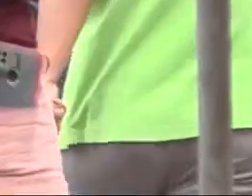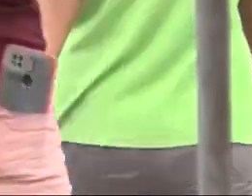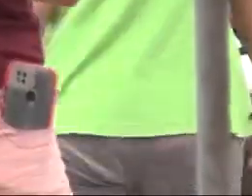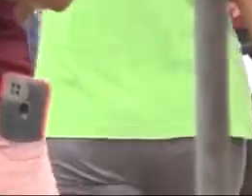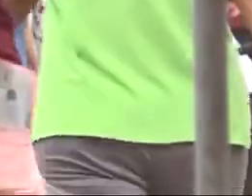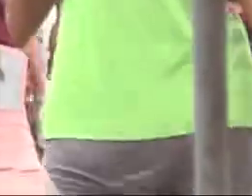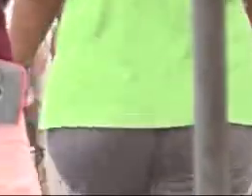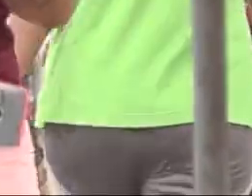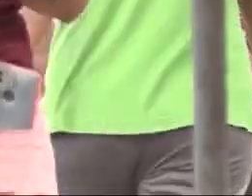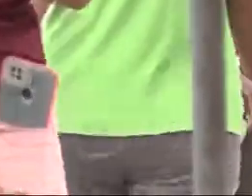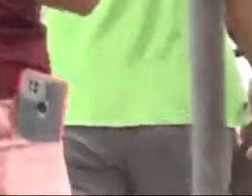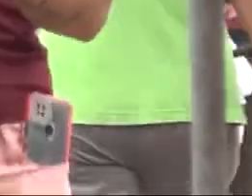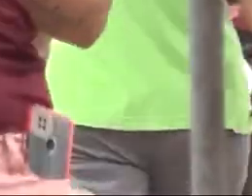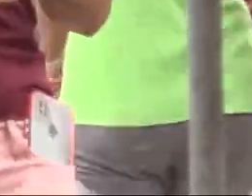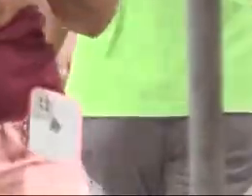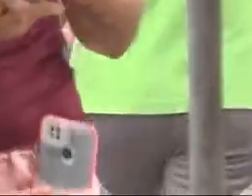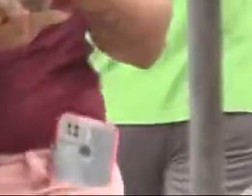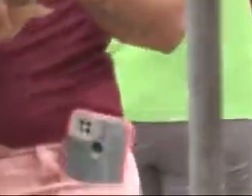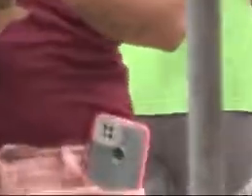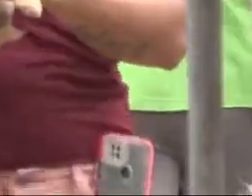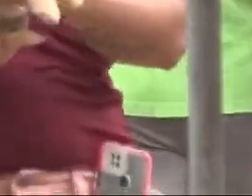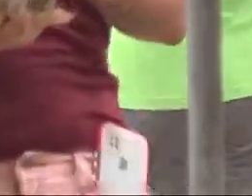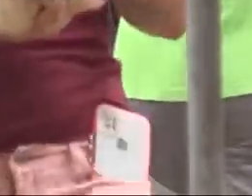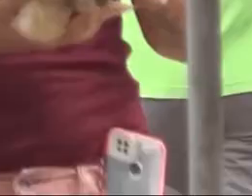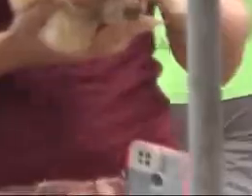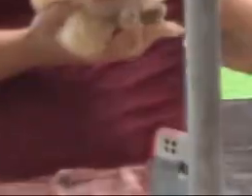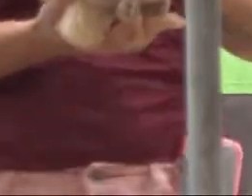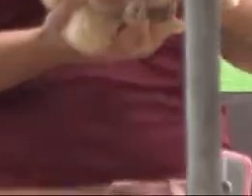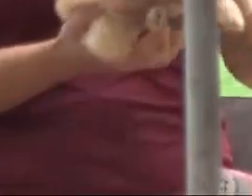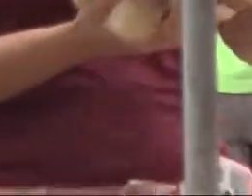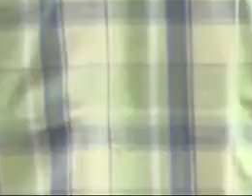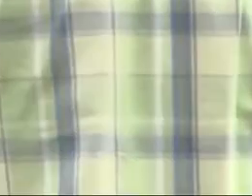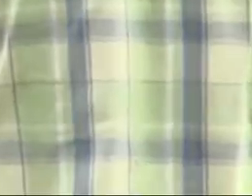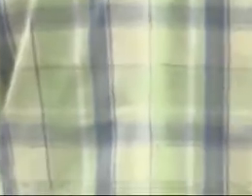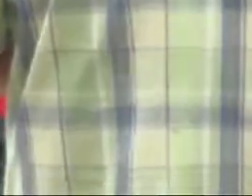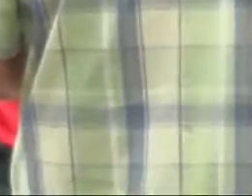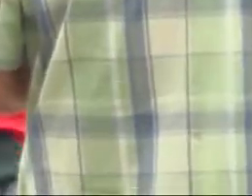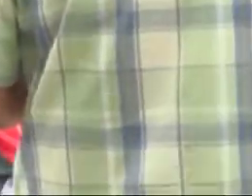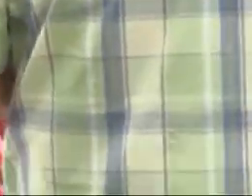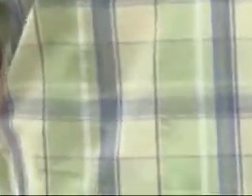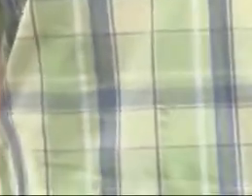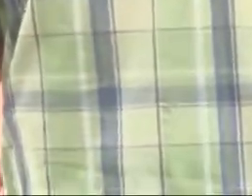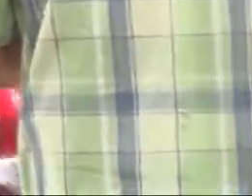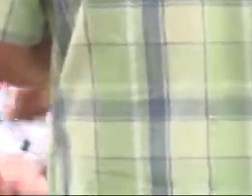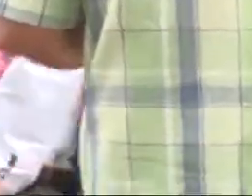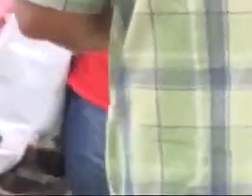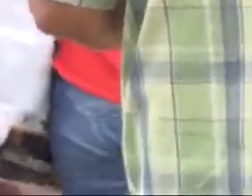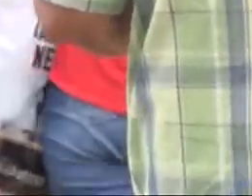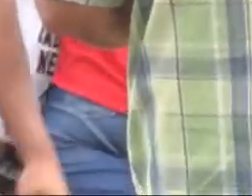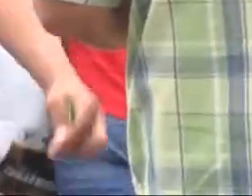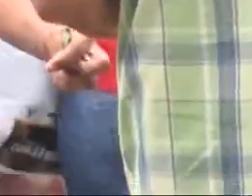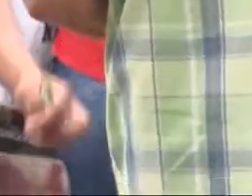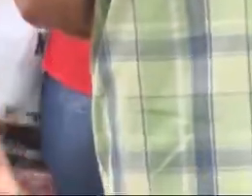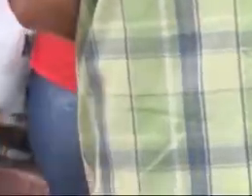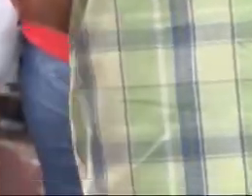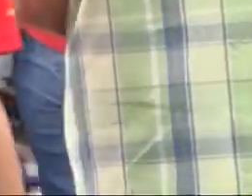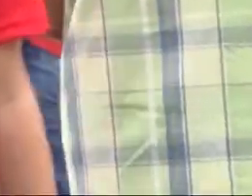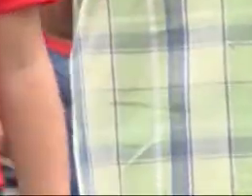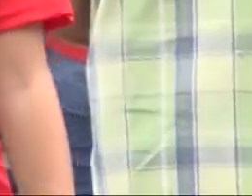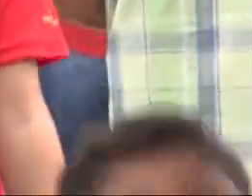69.484 mamografías. Asimismo, el Ministerio de Salud cuenta con 43 mamógrafos ubicados en todos